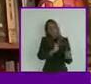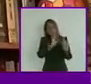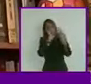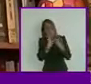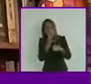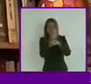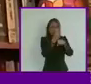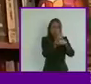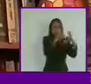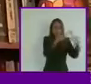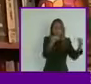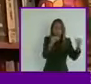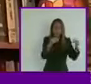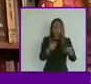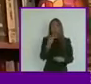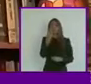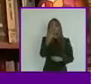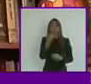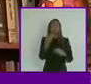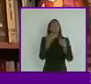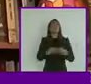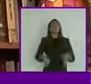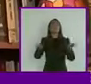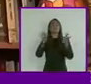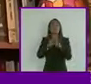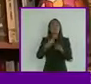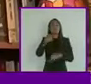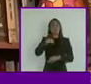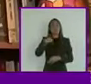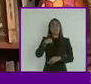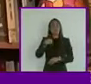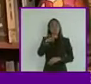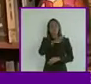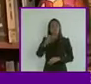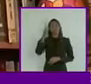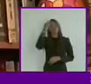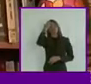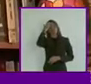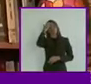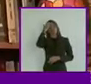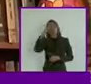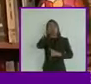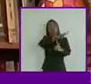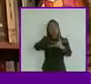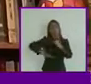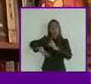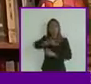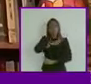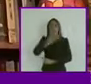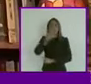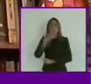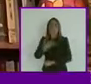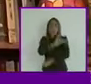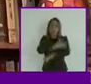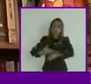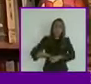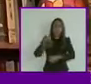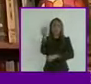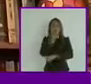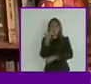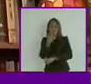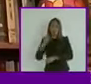gestionar las emociones. Es importante, desde luego, y soy la primera en reconocerlo, contar con un entorno favorable y de protección de la familia, la escuela y la